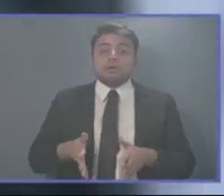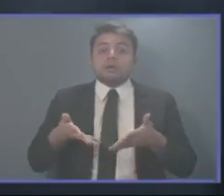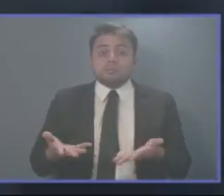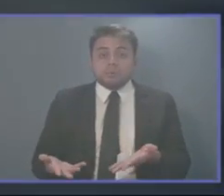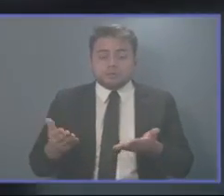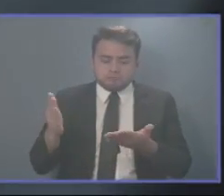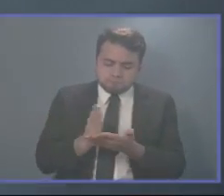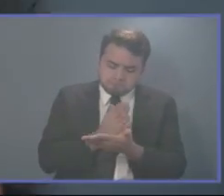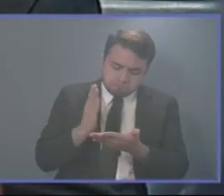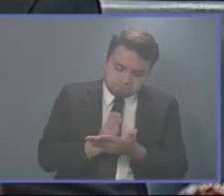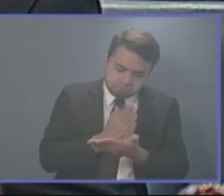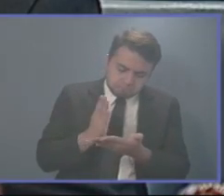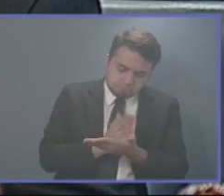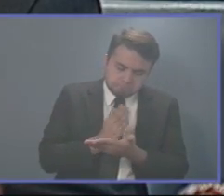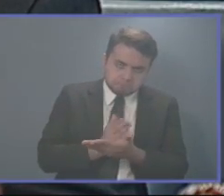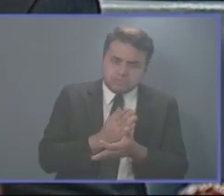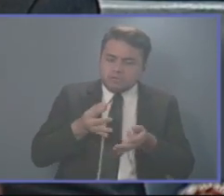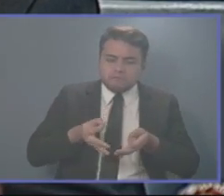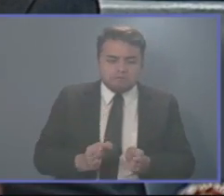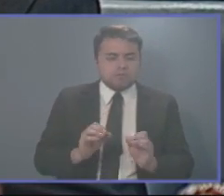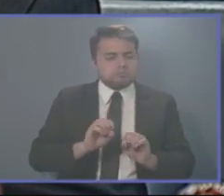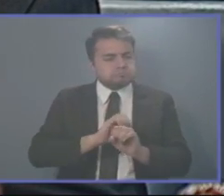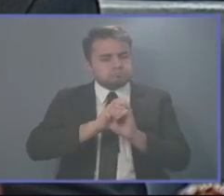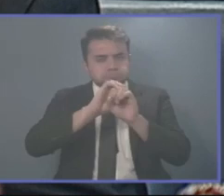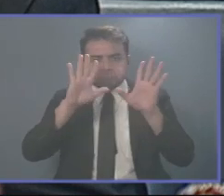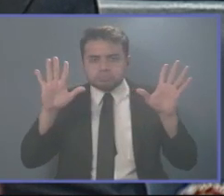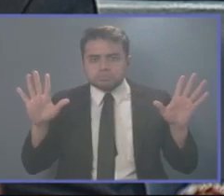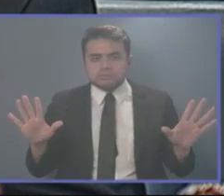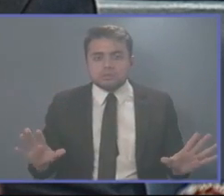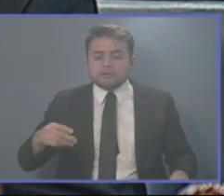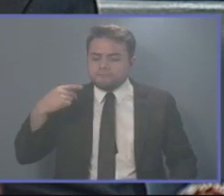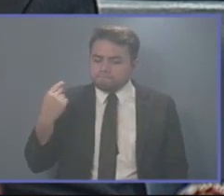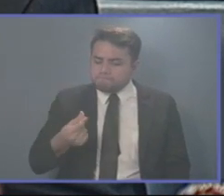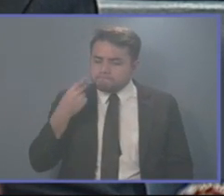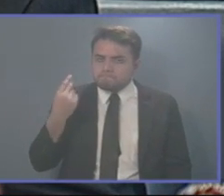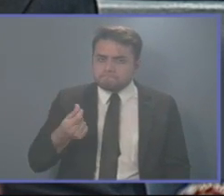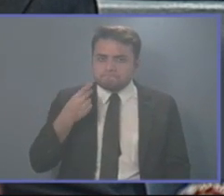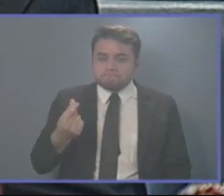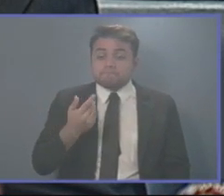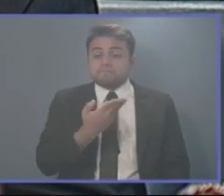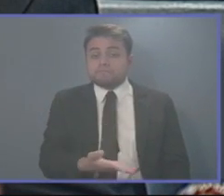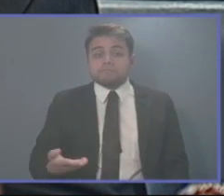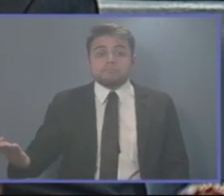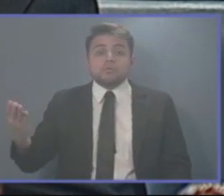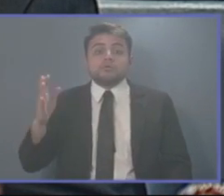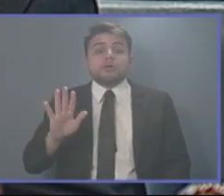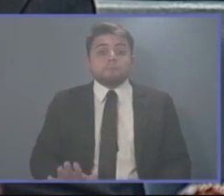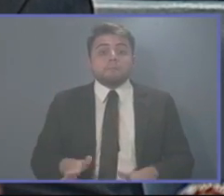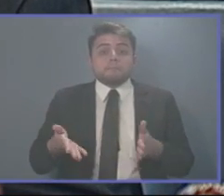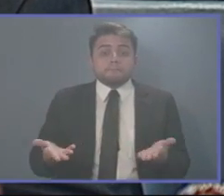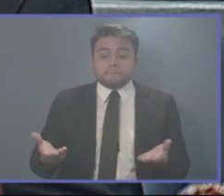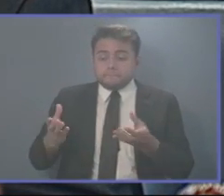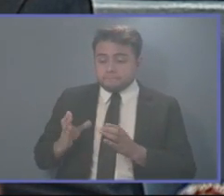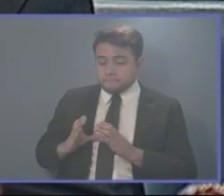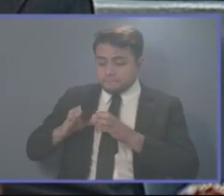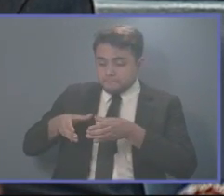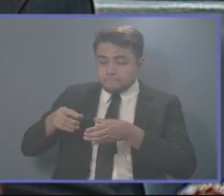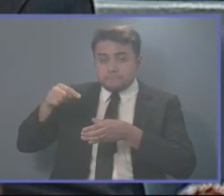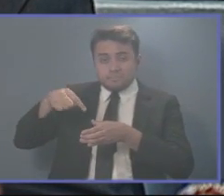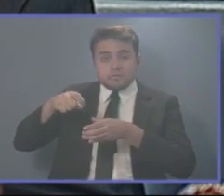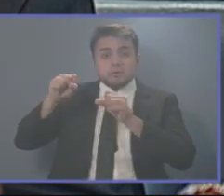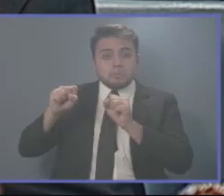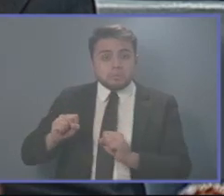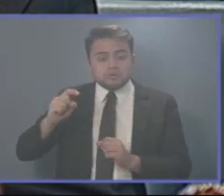a las citadas iniciativas facilitando elementos de juicio que permitan a esta comisión de